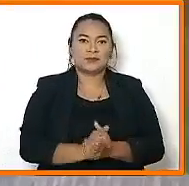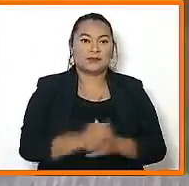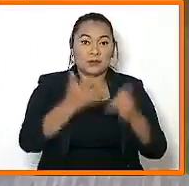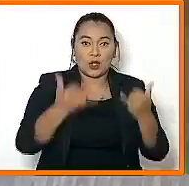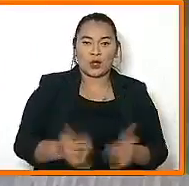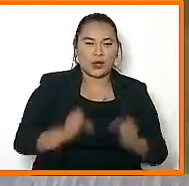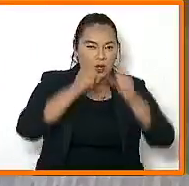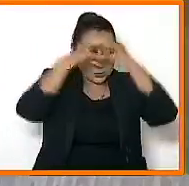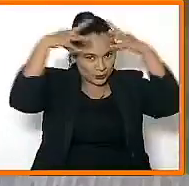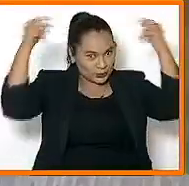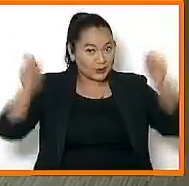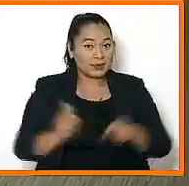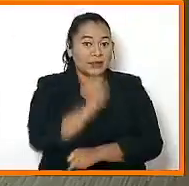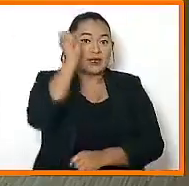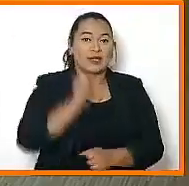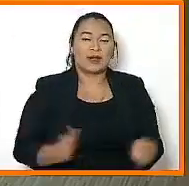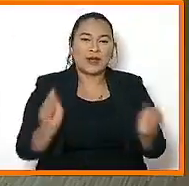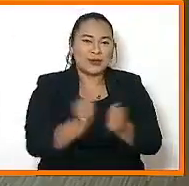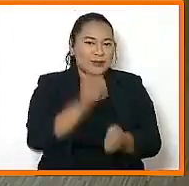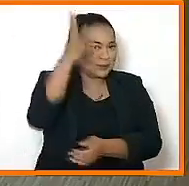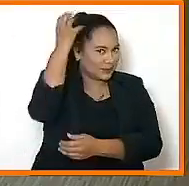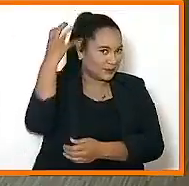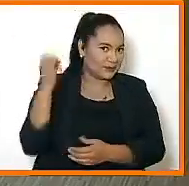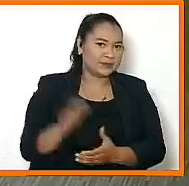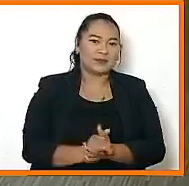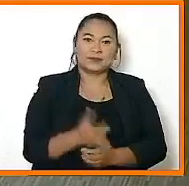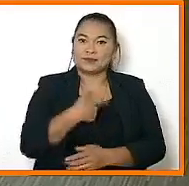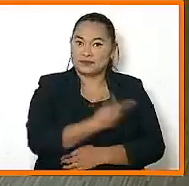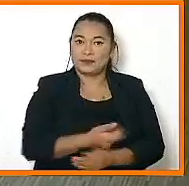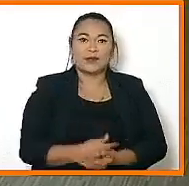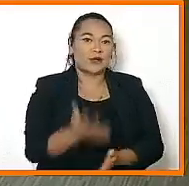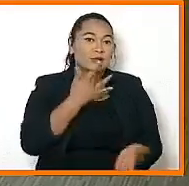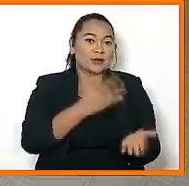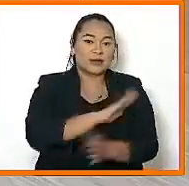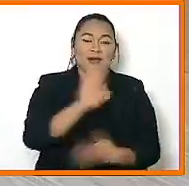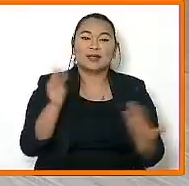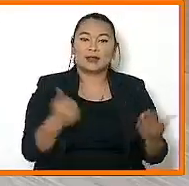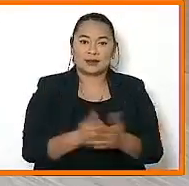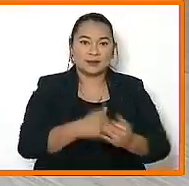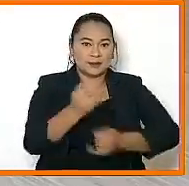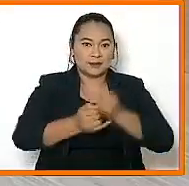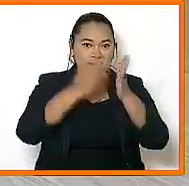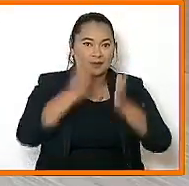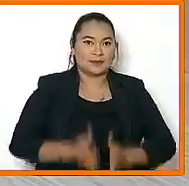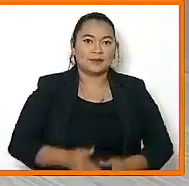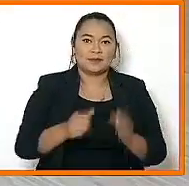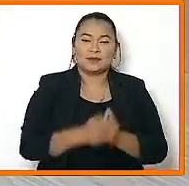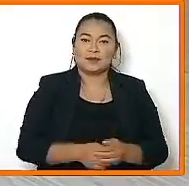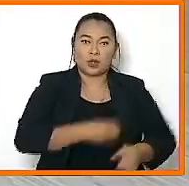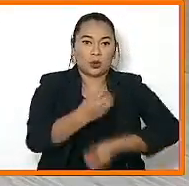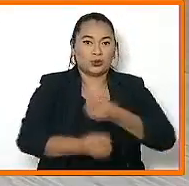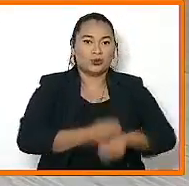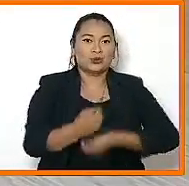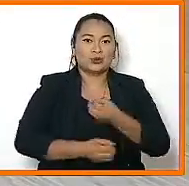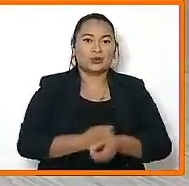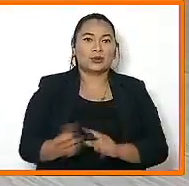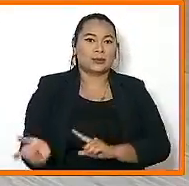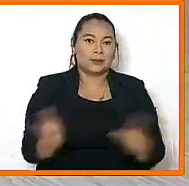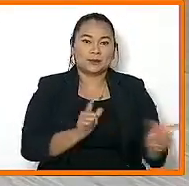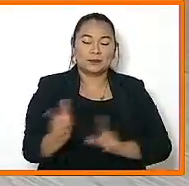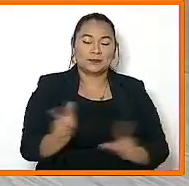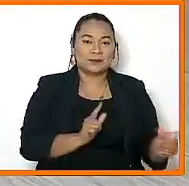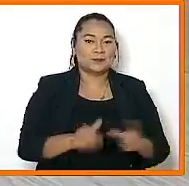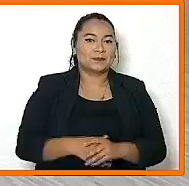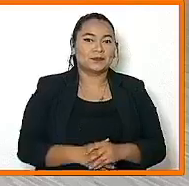a soñar y ganar junto a Charlyn Walter. Gracias, Cecilia. Te deseo muchísima suerte, querido jugador. Ya que nuestras jeferas están